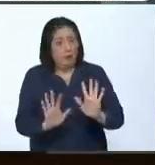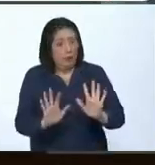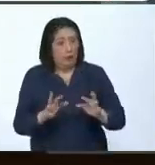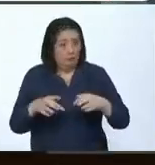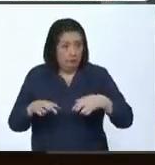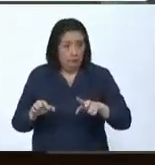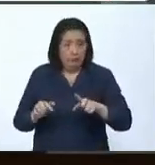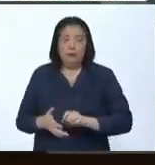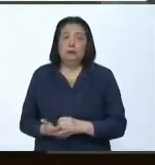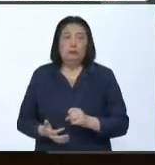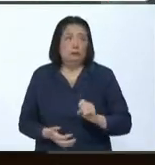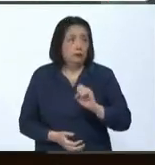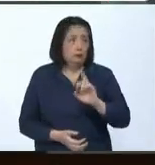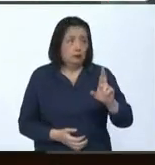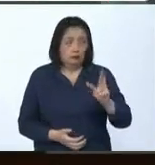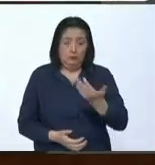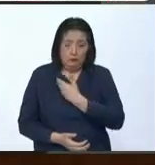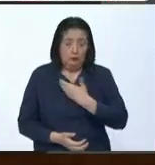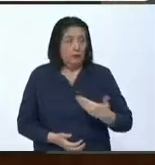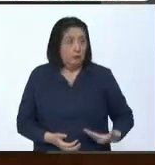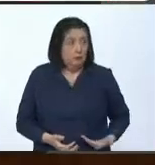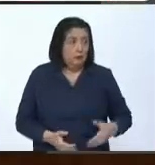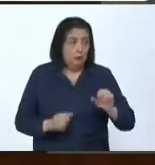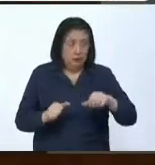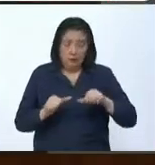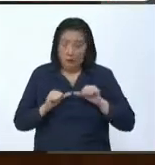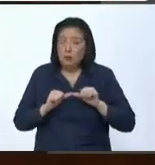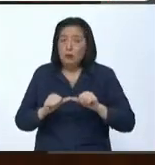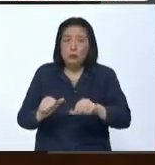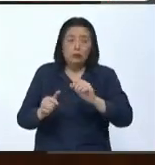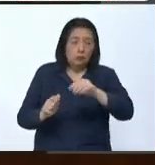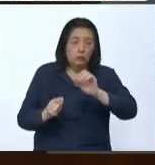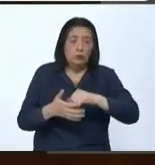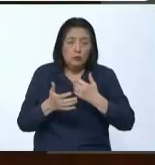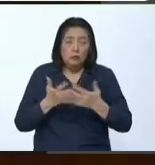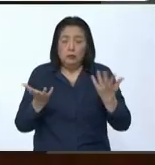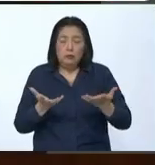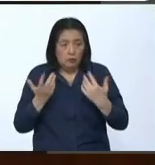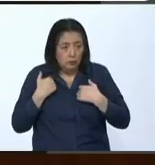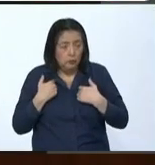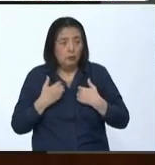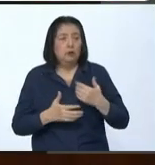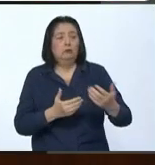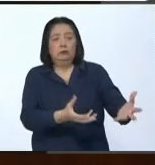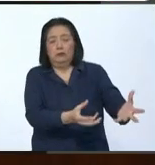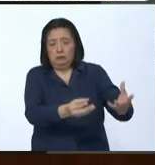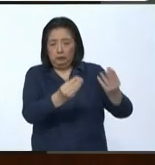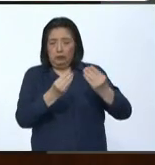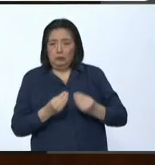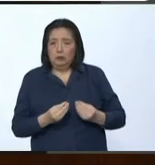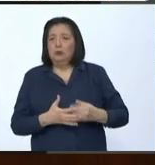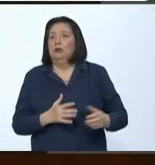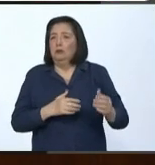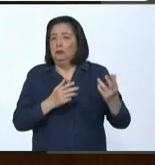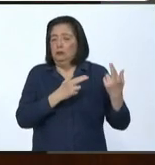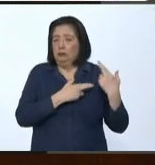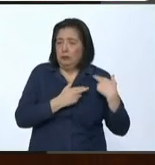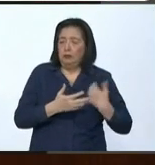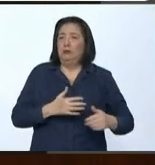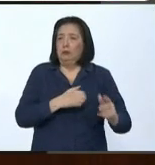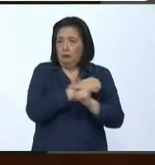Permítame, señor presidente, seguir el hilo que nos llevó a hacernos cargo de un país